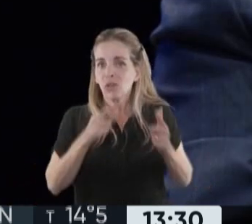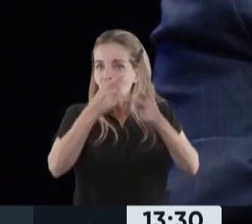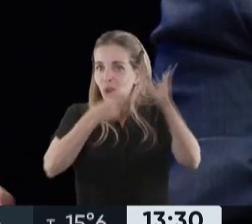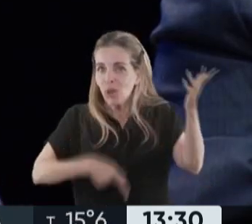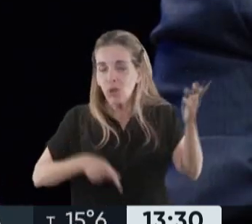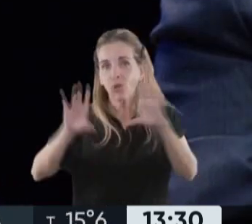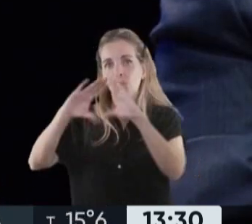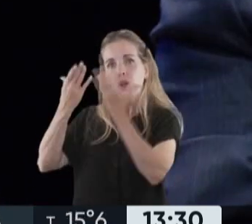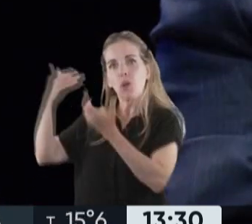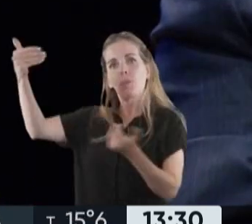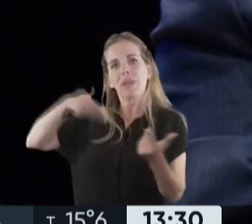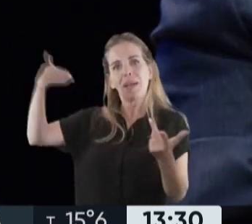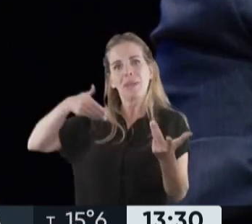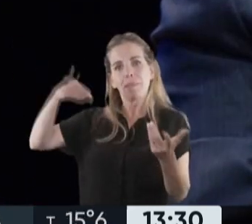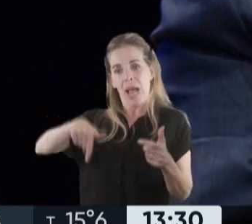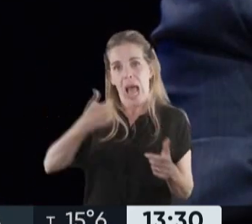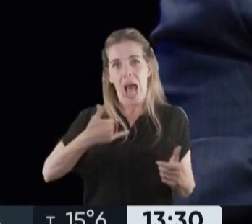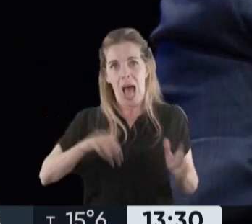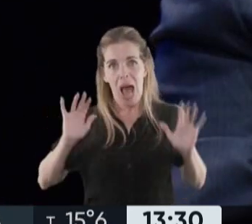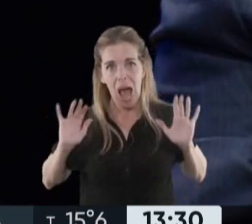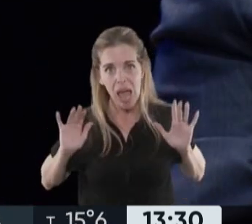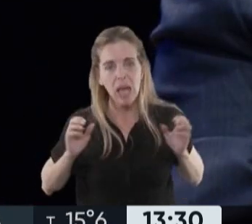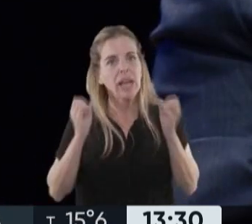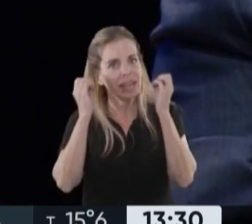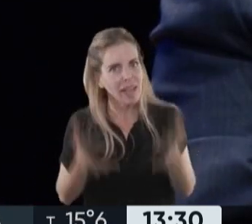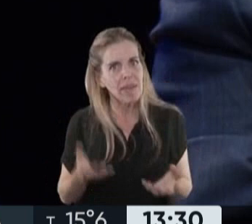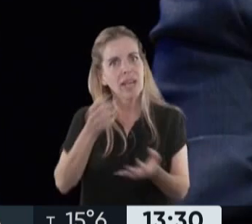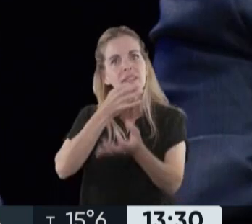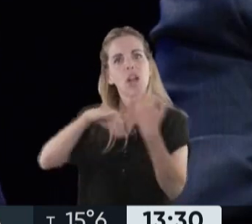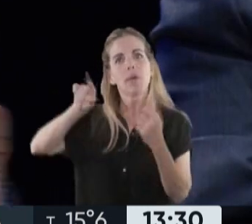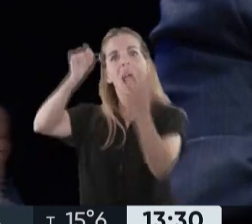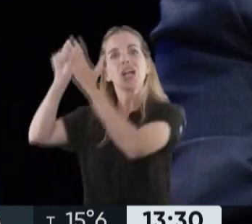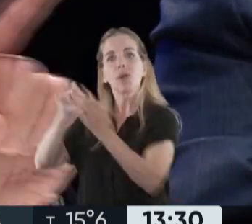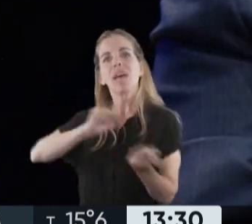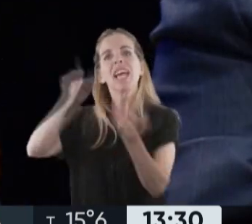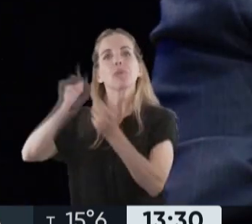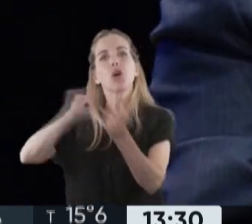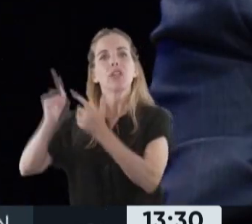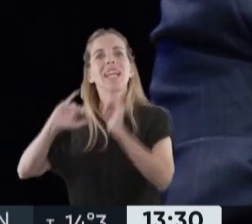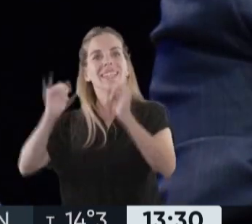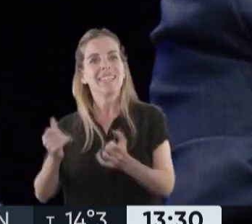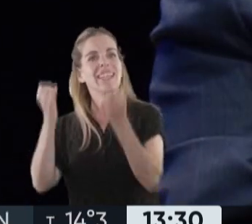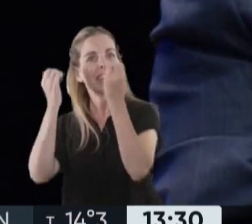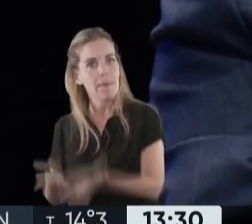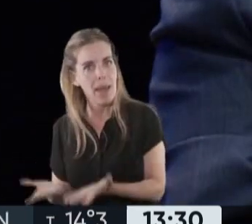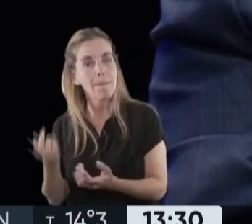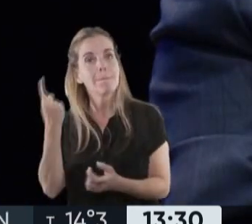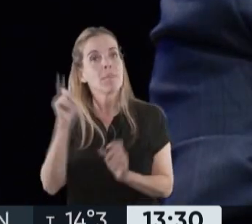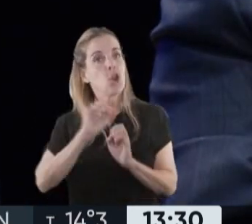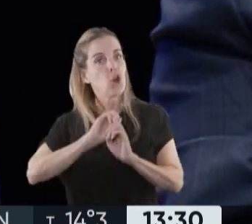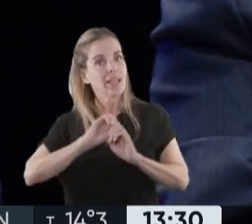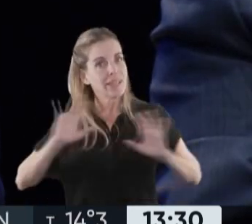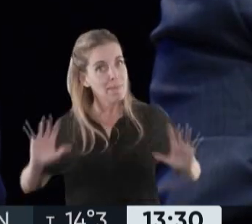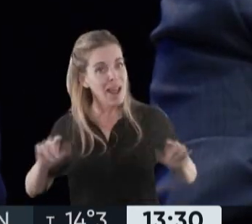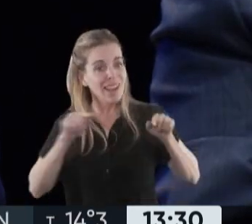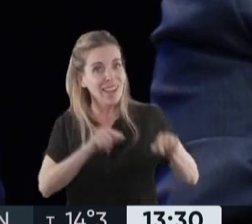mundo reclama y que tenemos, está muy bien que se lo vendamos al mundo. Lo que no está bien es que eso se convierta en un problema